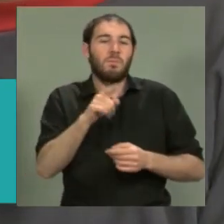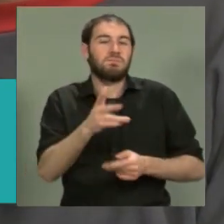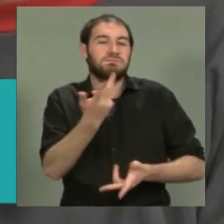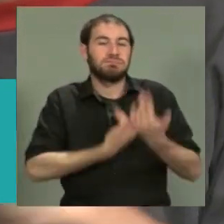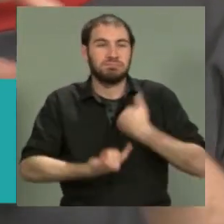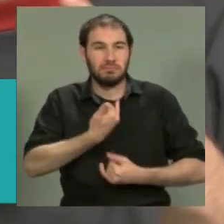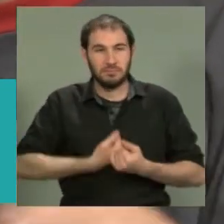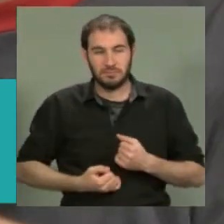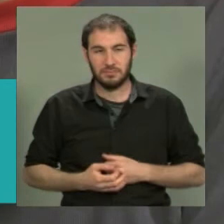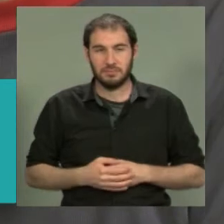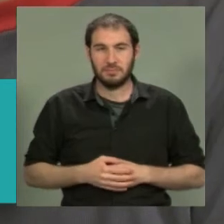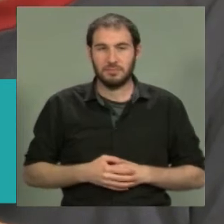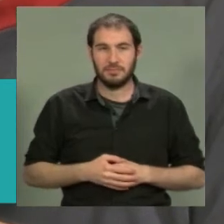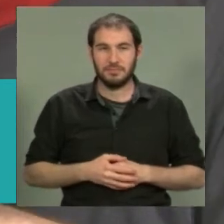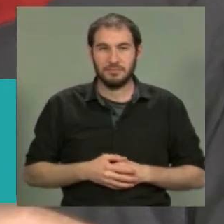de